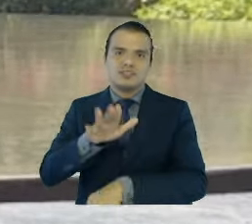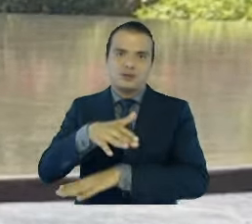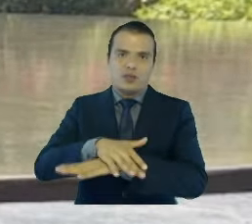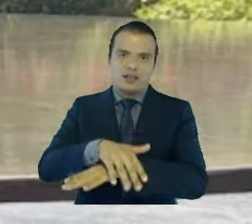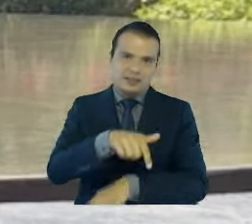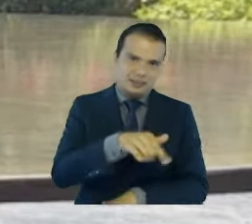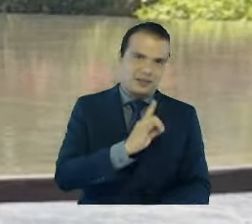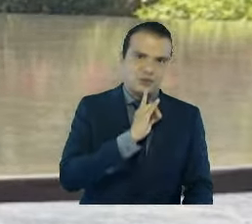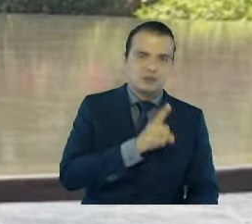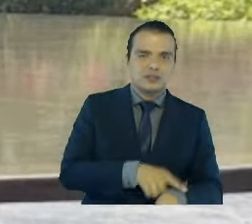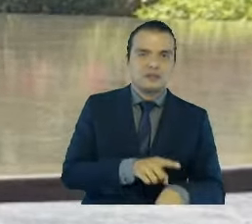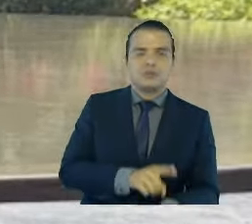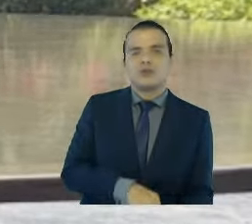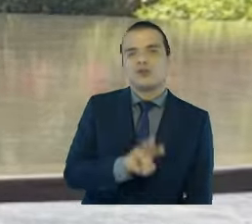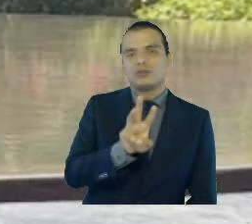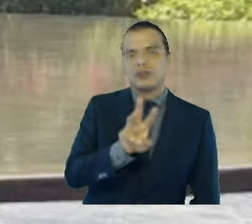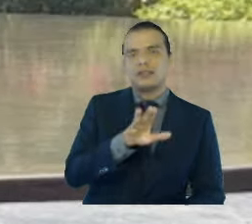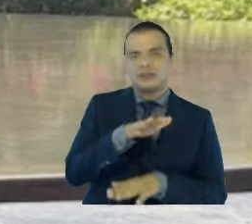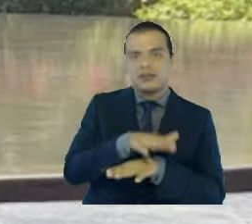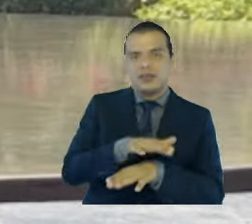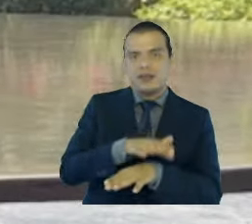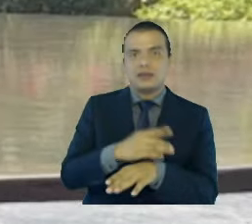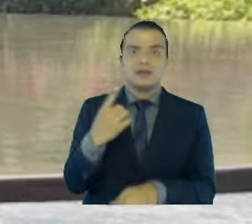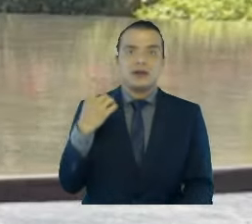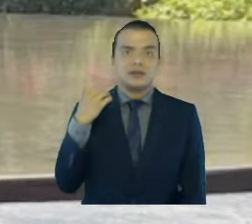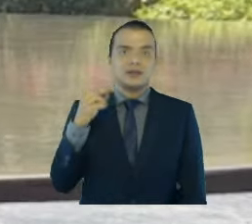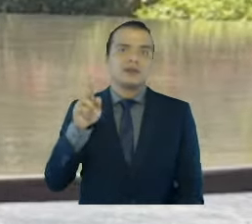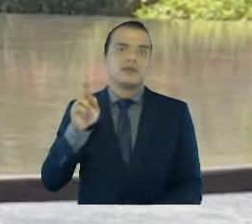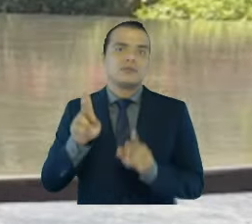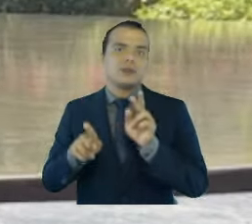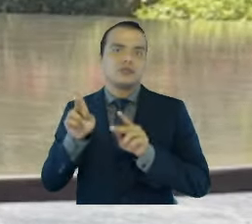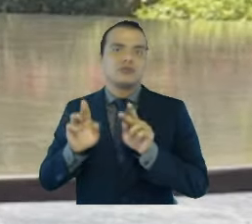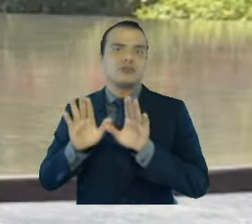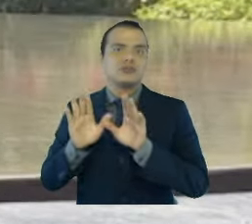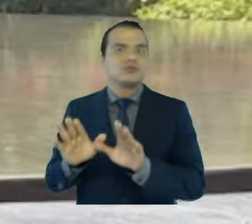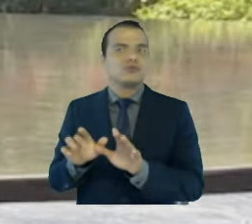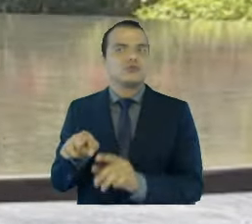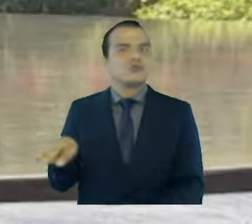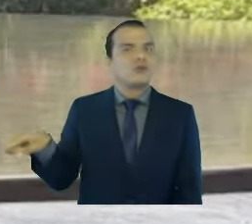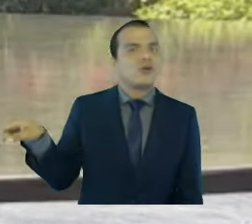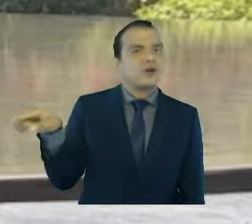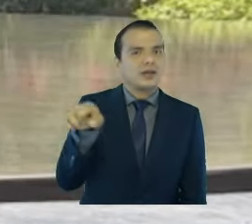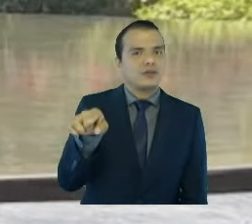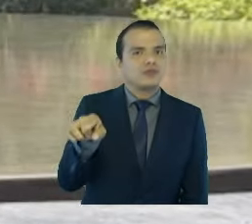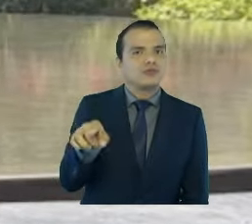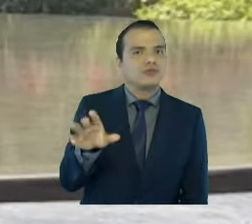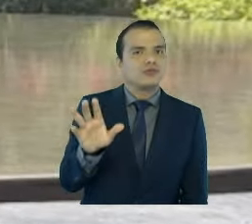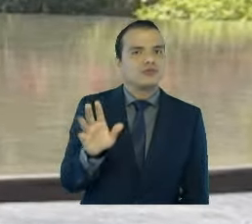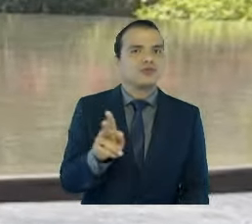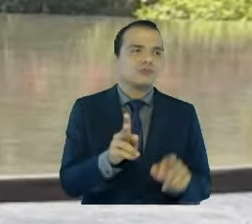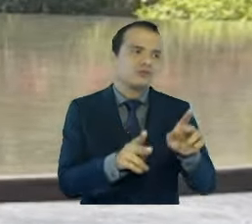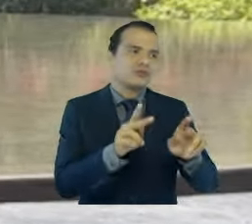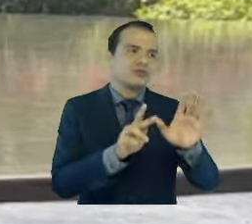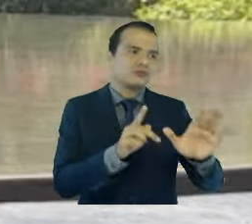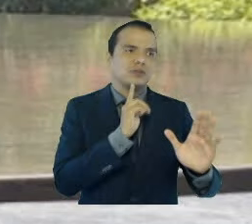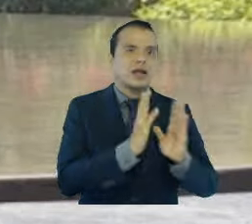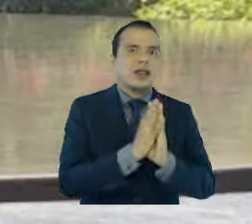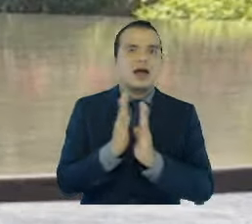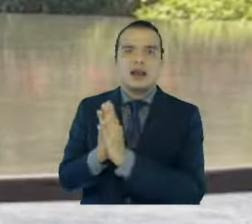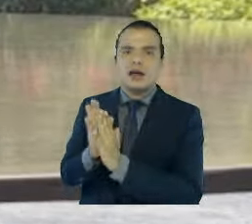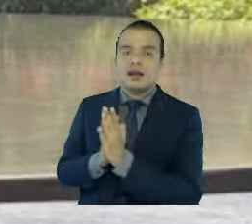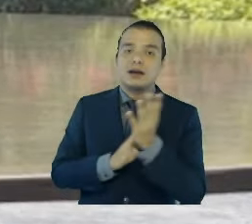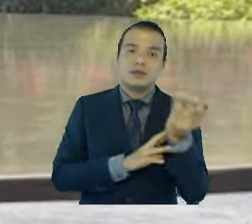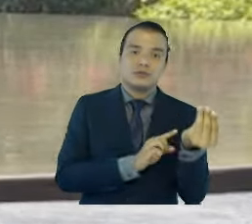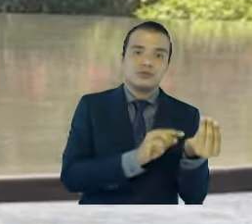hablaron protagonistas primero habló Costa Rica el rival que sorprendió a Brasil y lo empató en la jornada y que en esta jornada también le